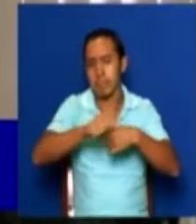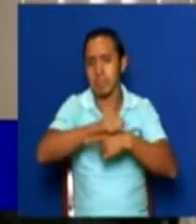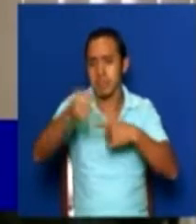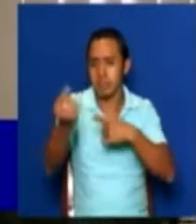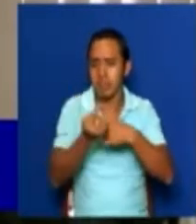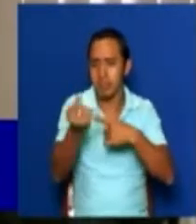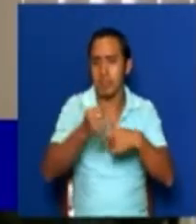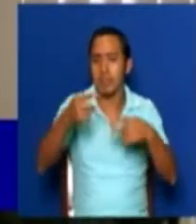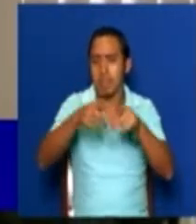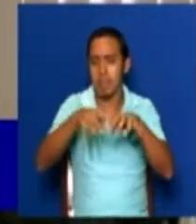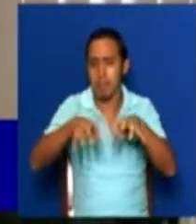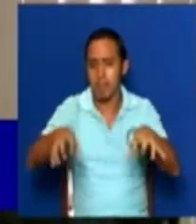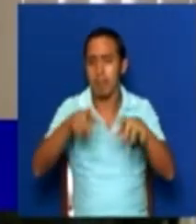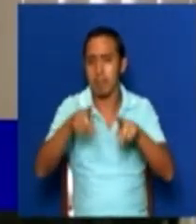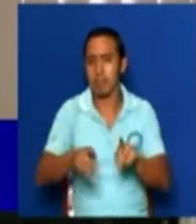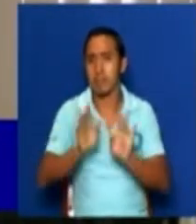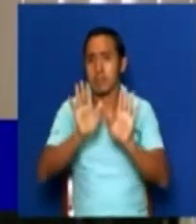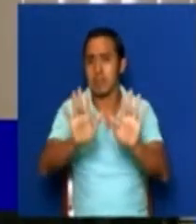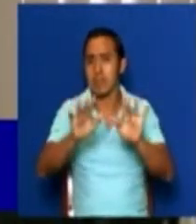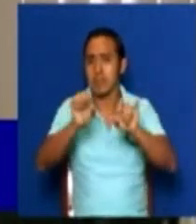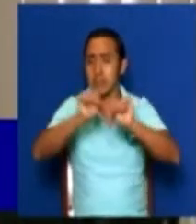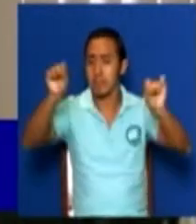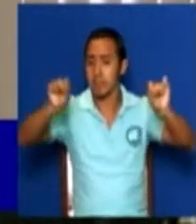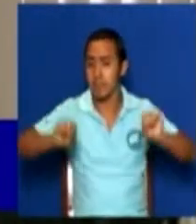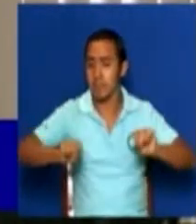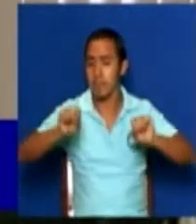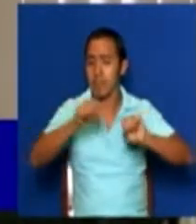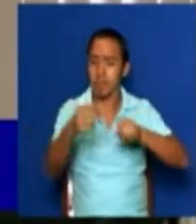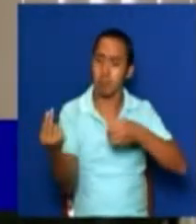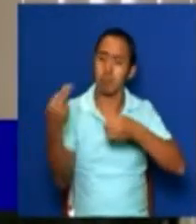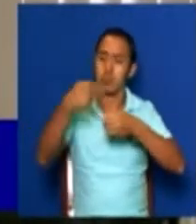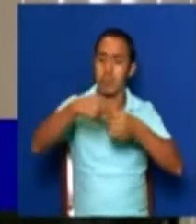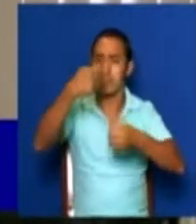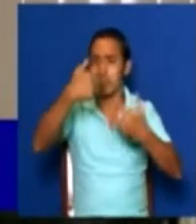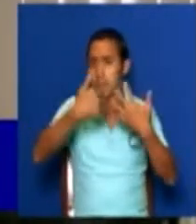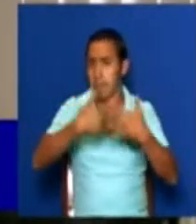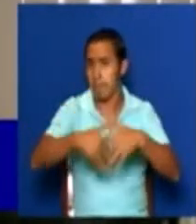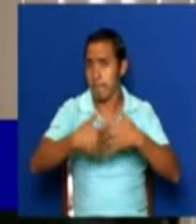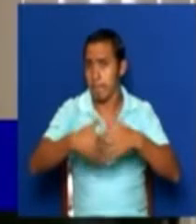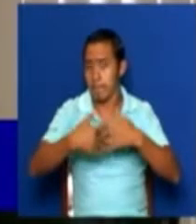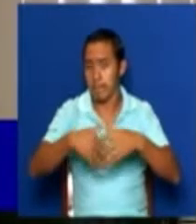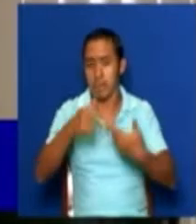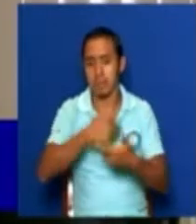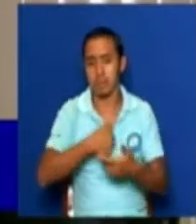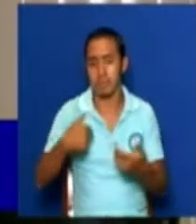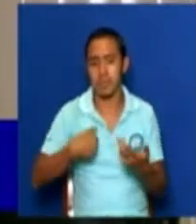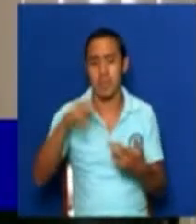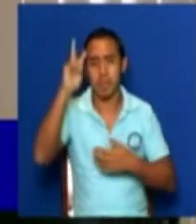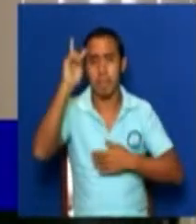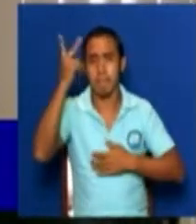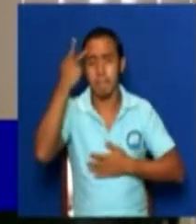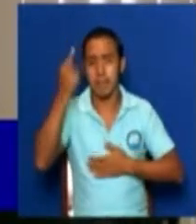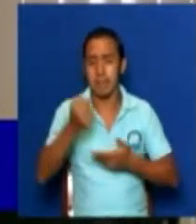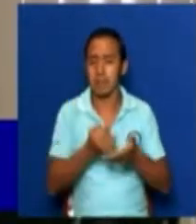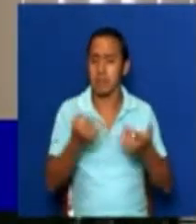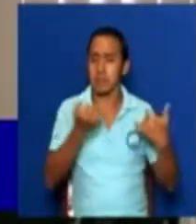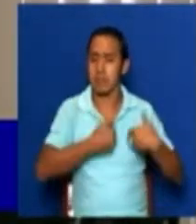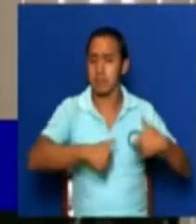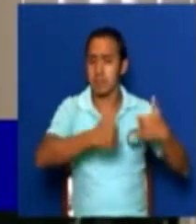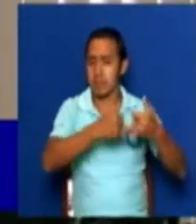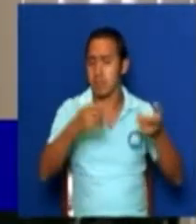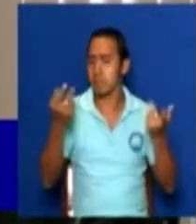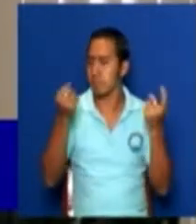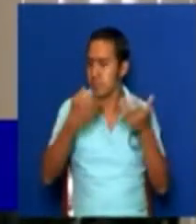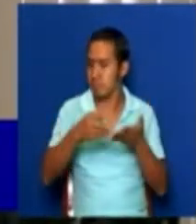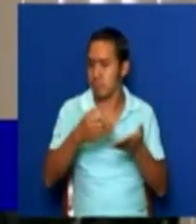que incluyan planes personalizados de capacitación e inserción en la empresa, establecer políticas institucionales que favorezcan el